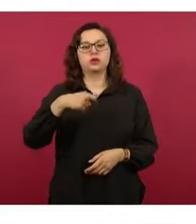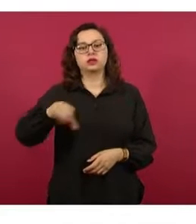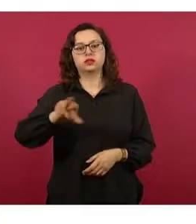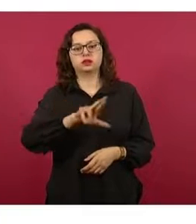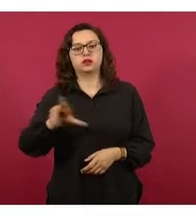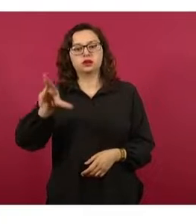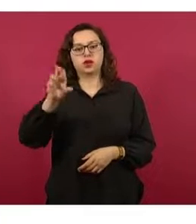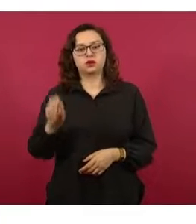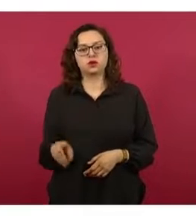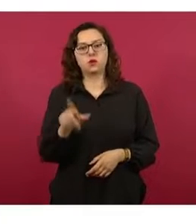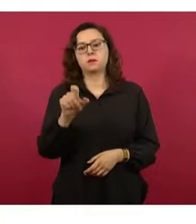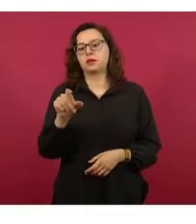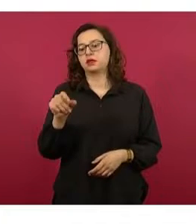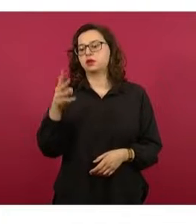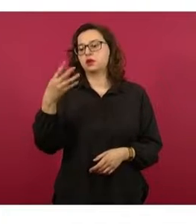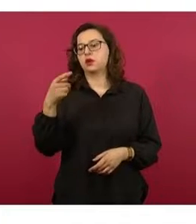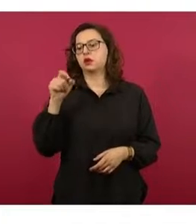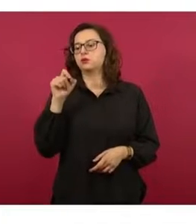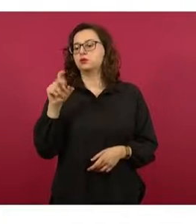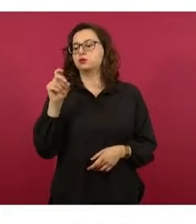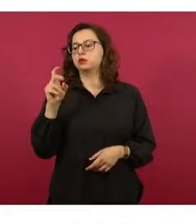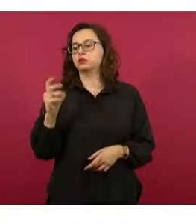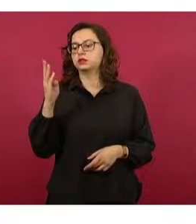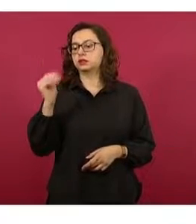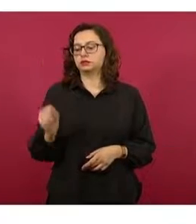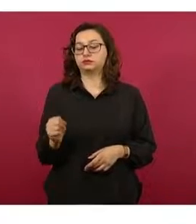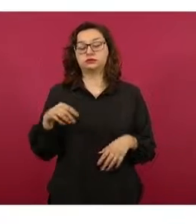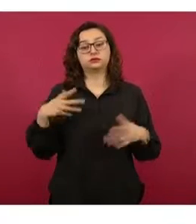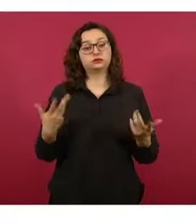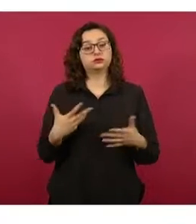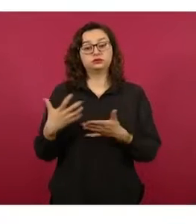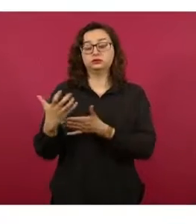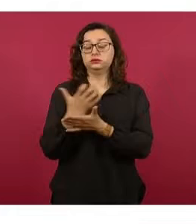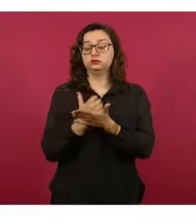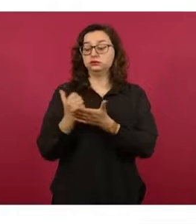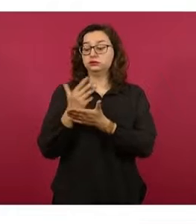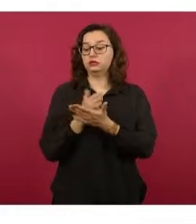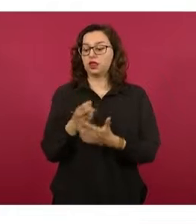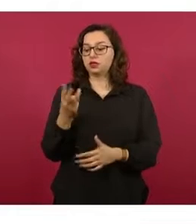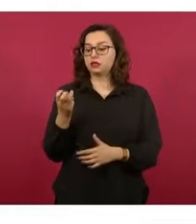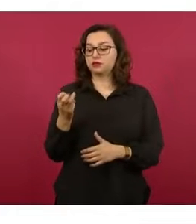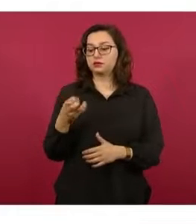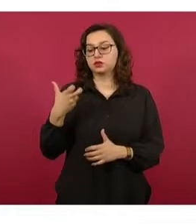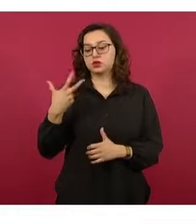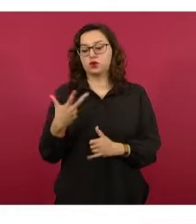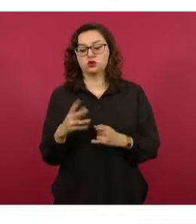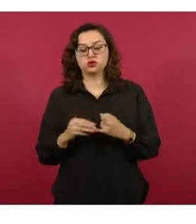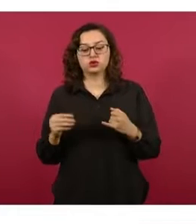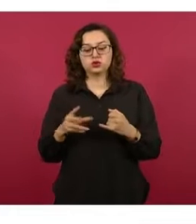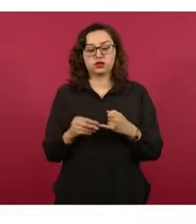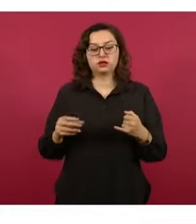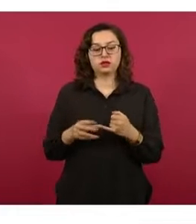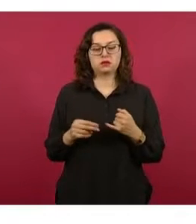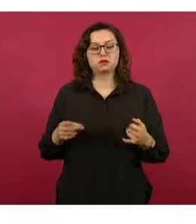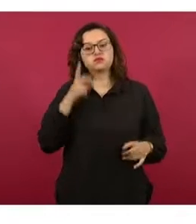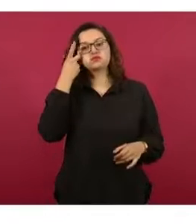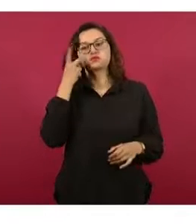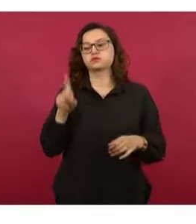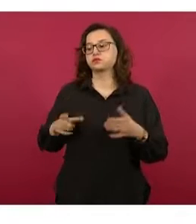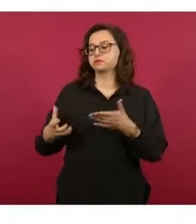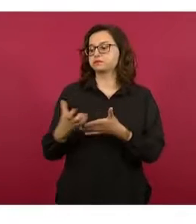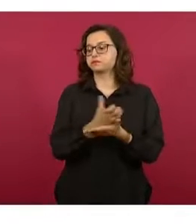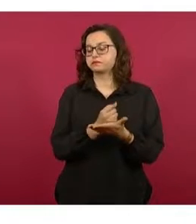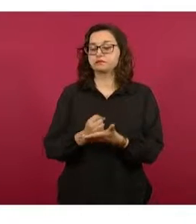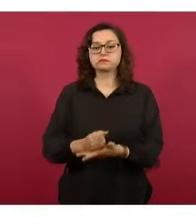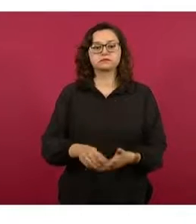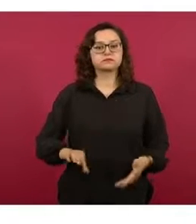con 39 centavos por litro, 3 pesos con 8 centavos el margen. Y franquicia